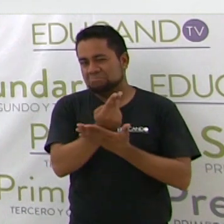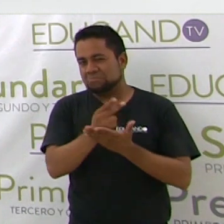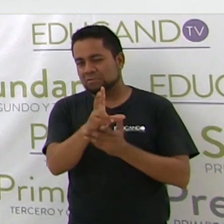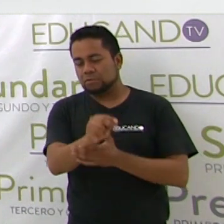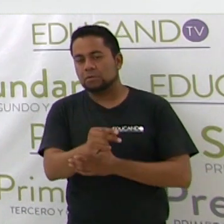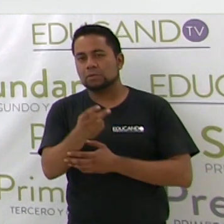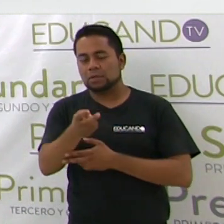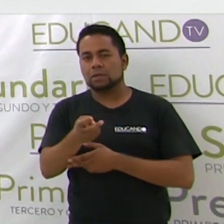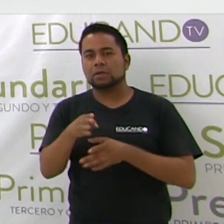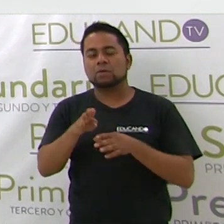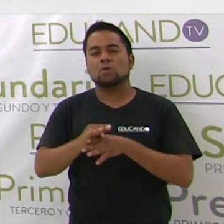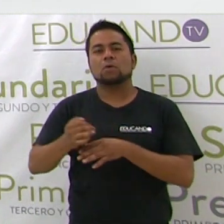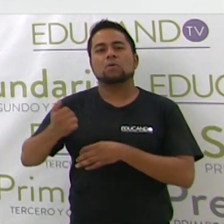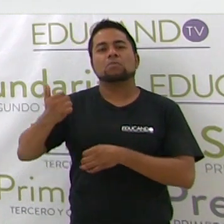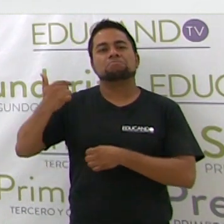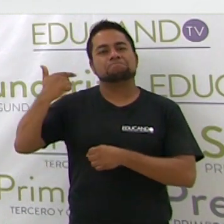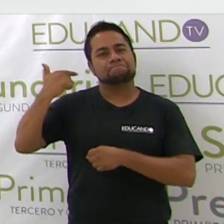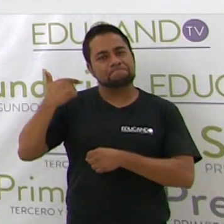fue donde ella descubre